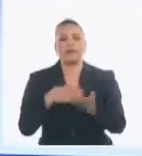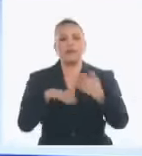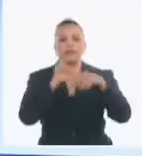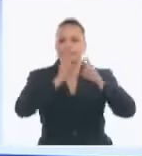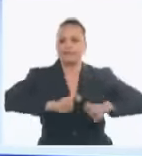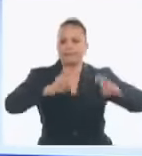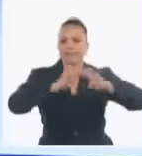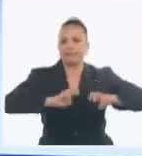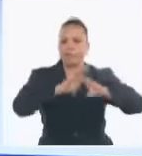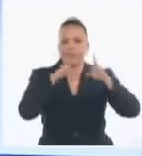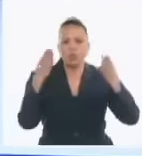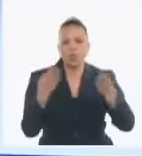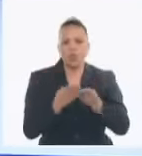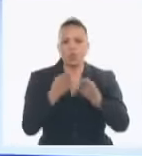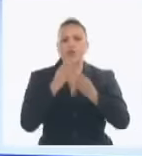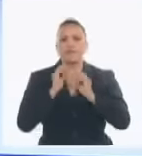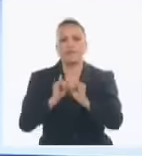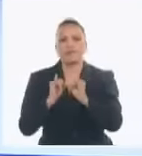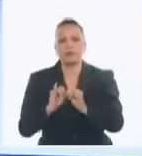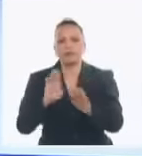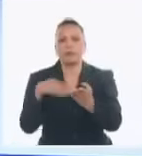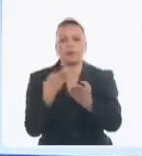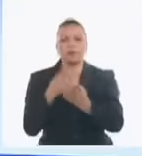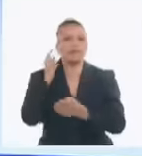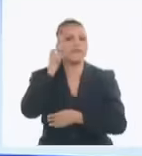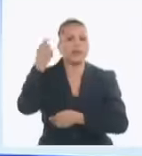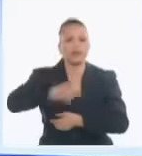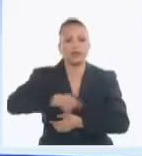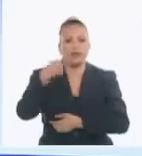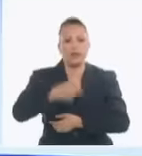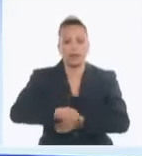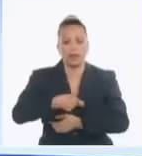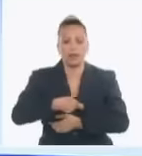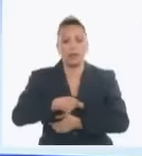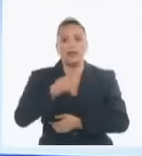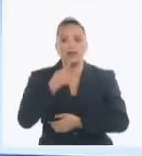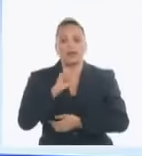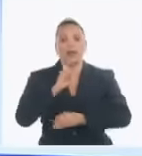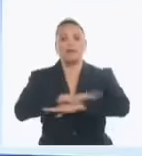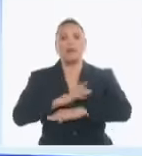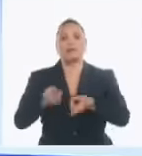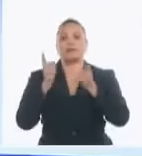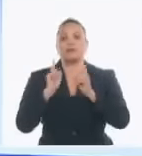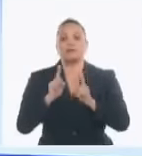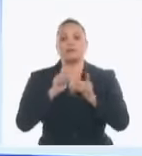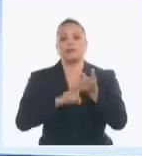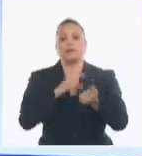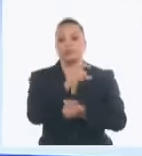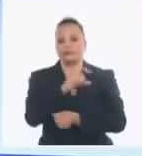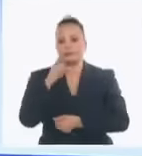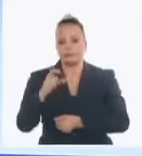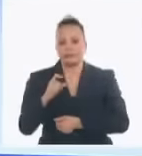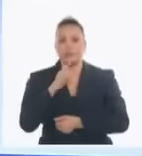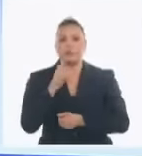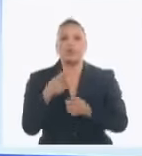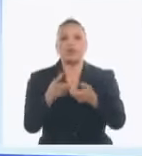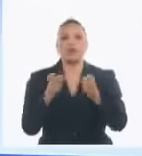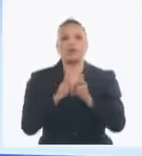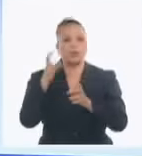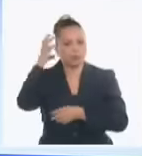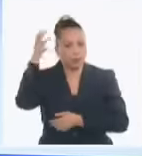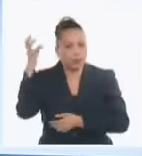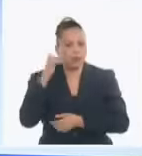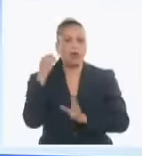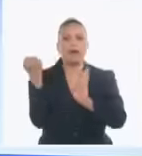de los hechos y a propuesta de la fiscalía general de la república el buró político del comité central del partido y el consejo de estado